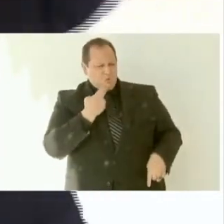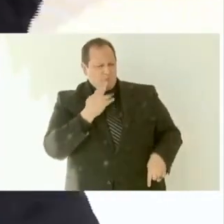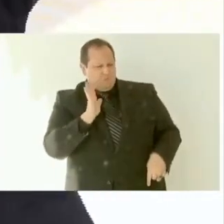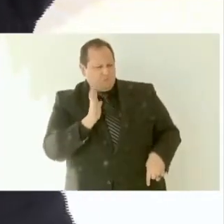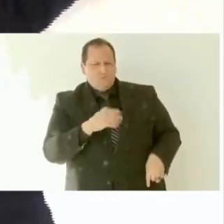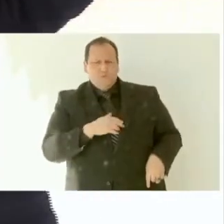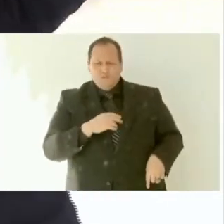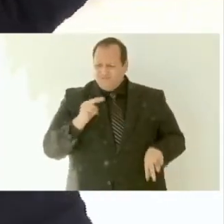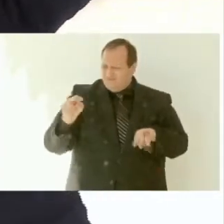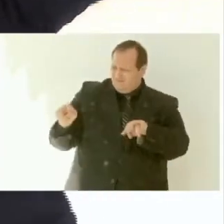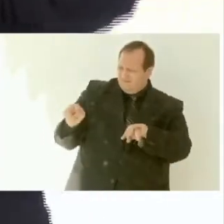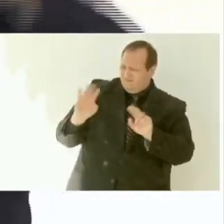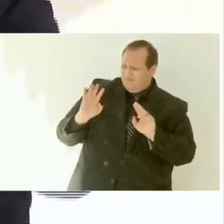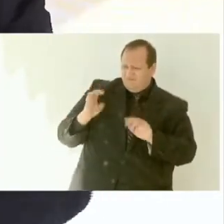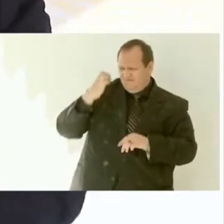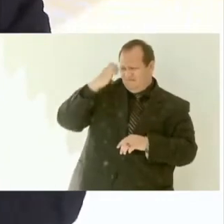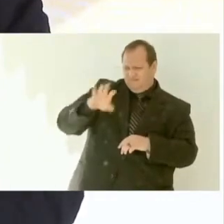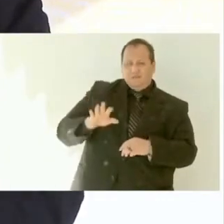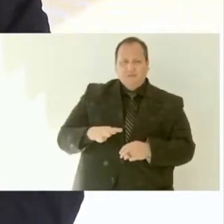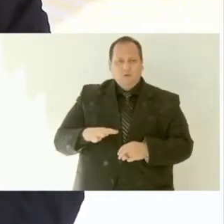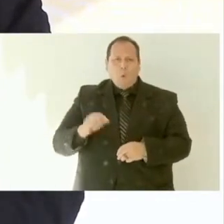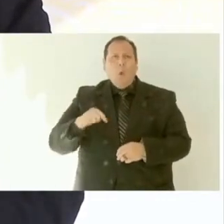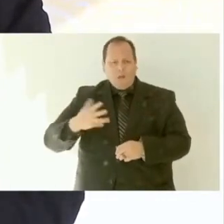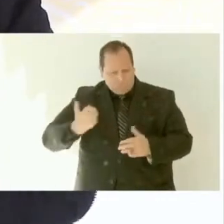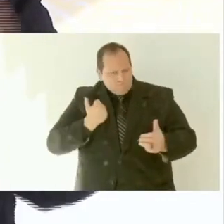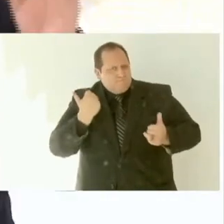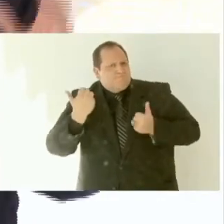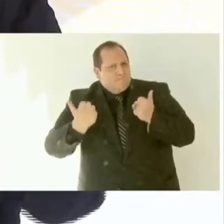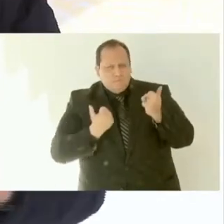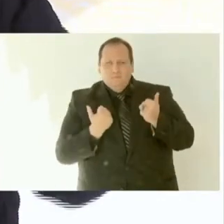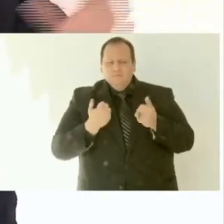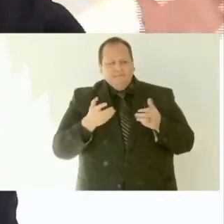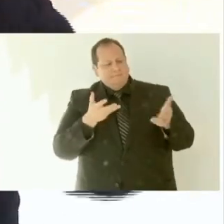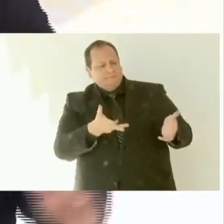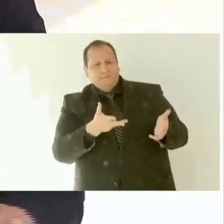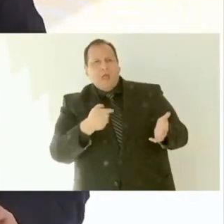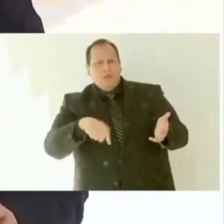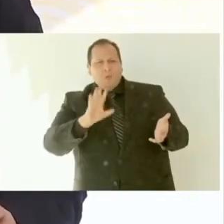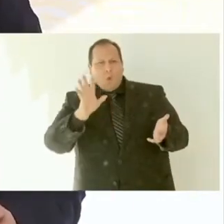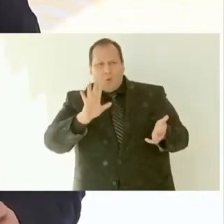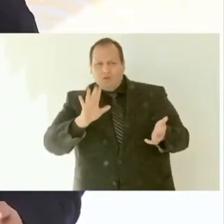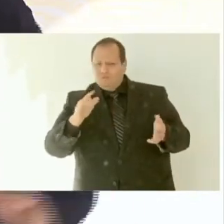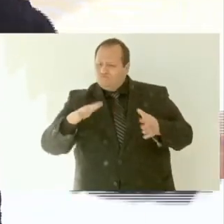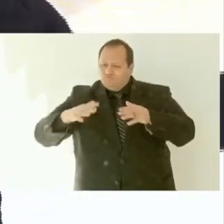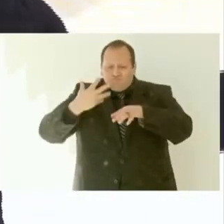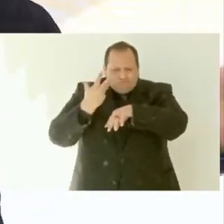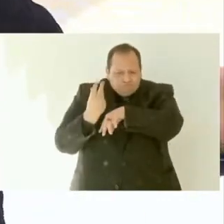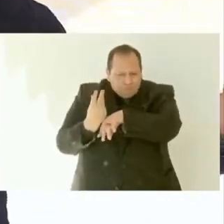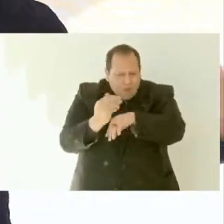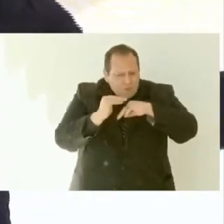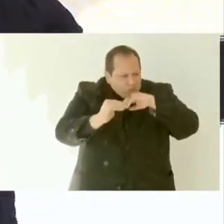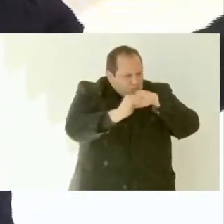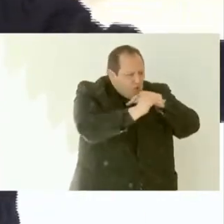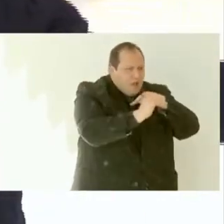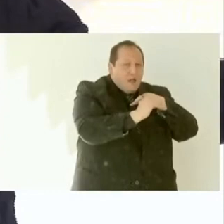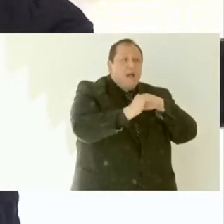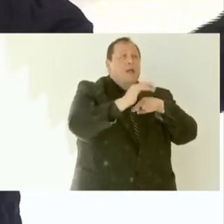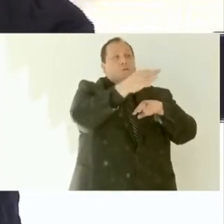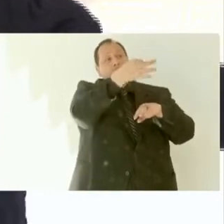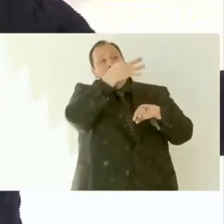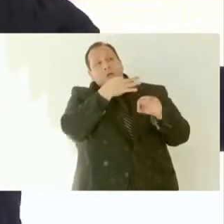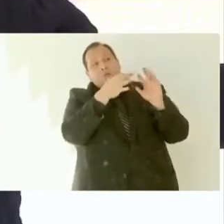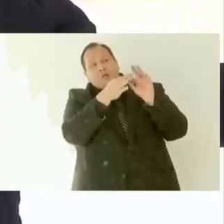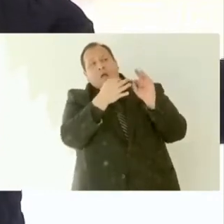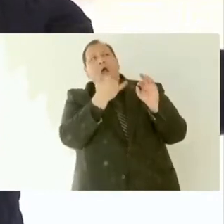o las ve como algo extraño, distante. Y acá no. Aquí, según el informe